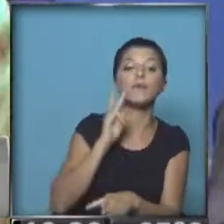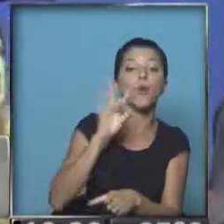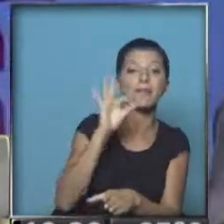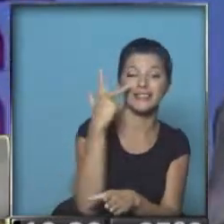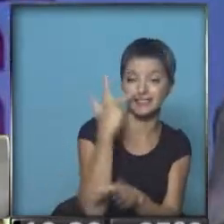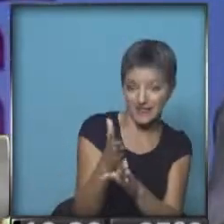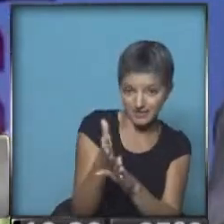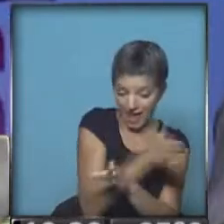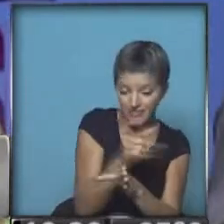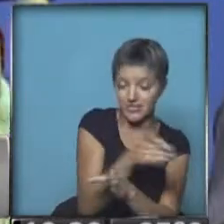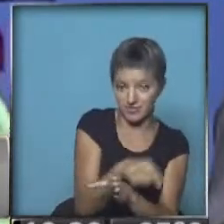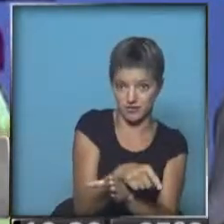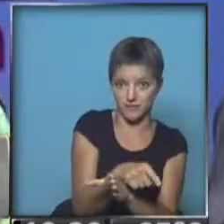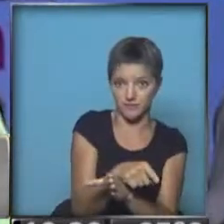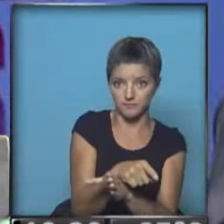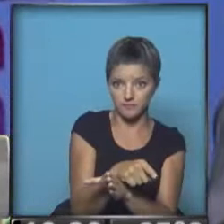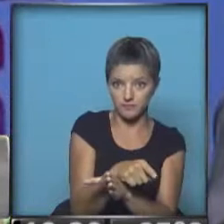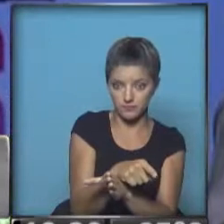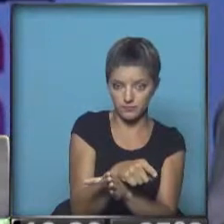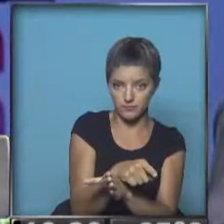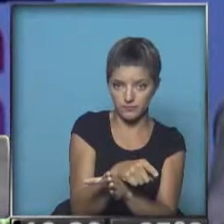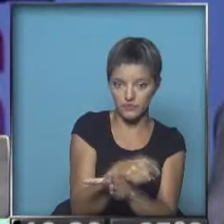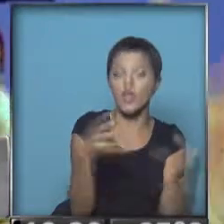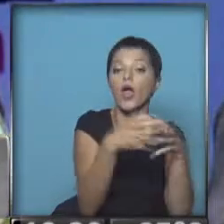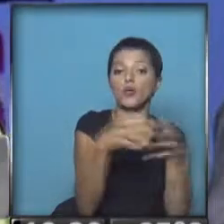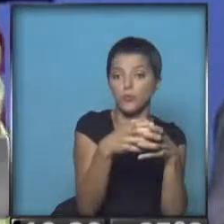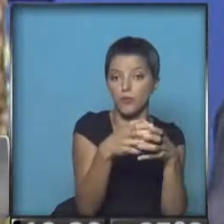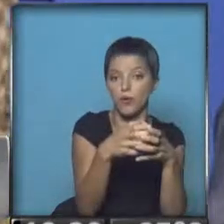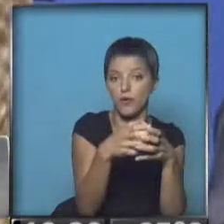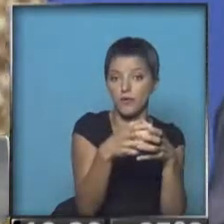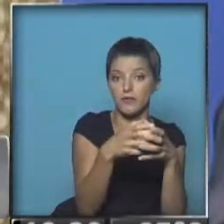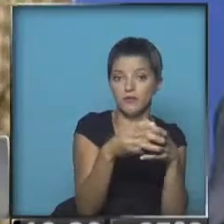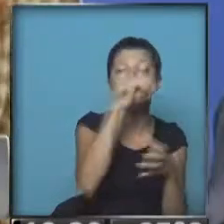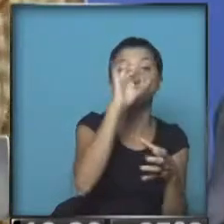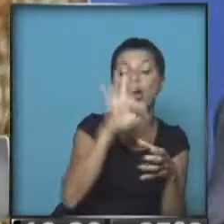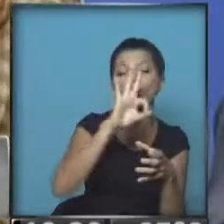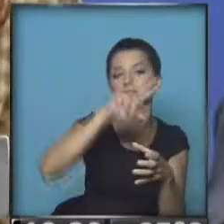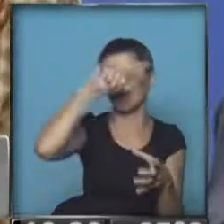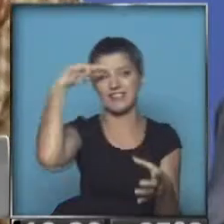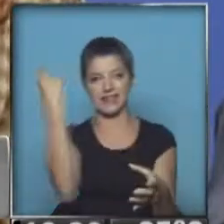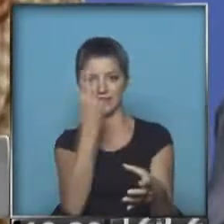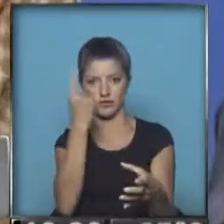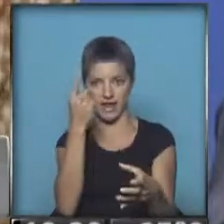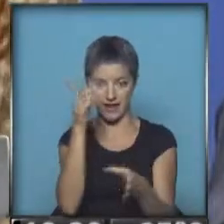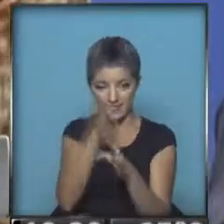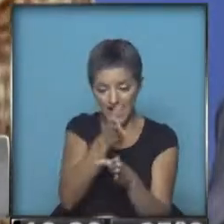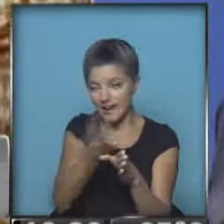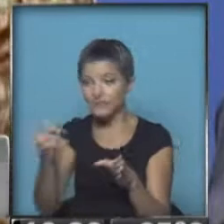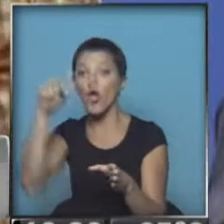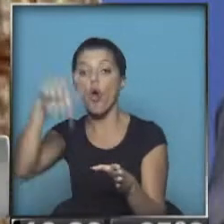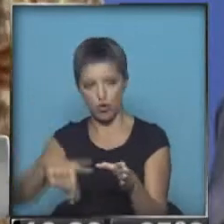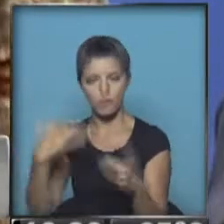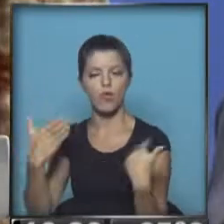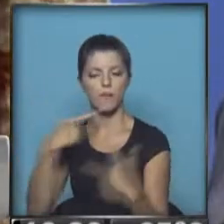la banca era mayoritariamente extranjera. Hoy podemos decir, pese a quien pese